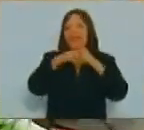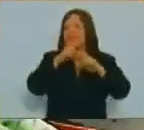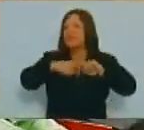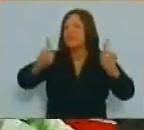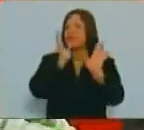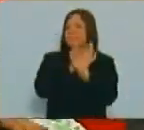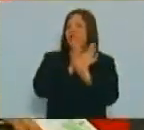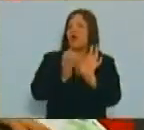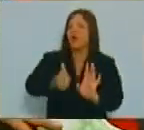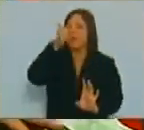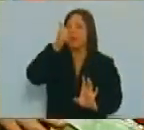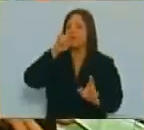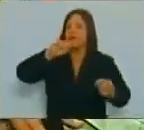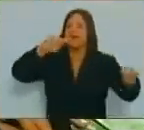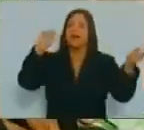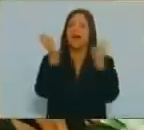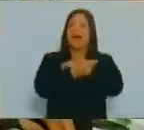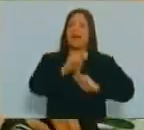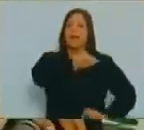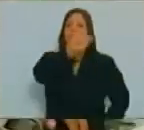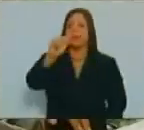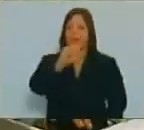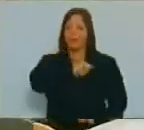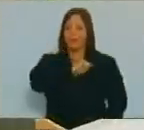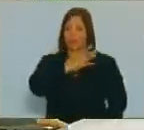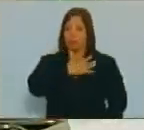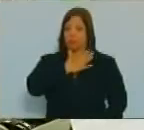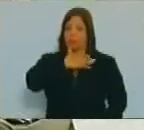venezolanas un cambio de actitud